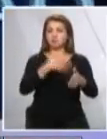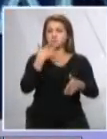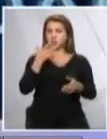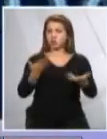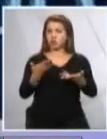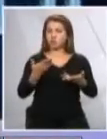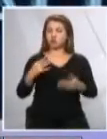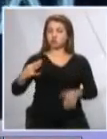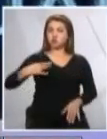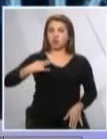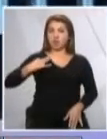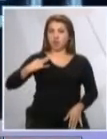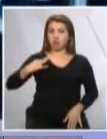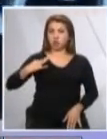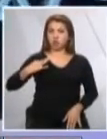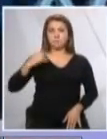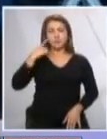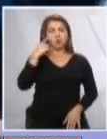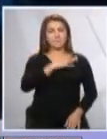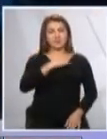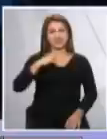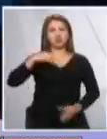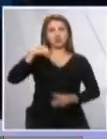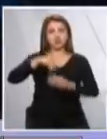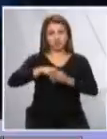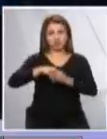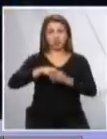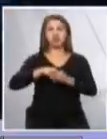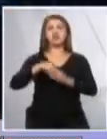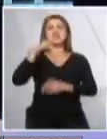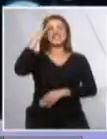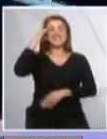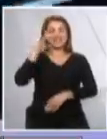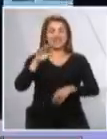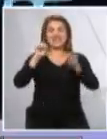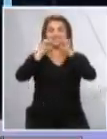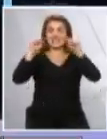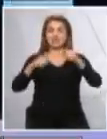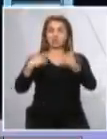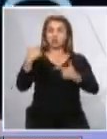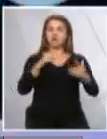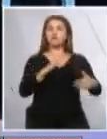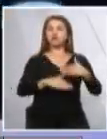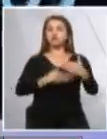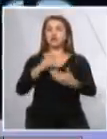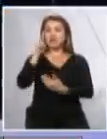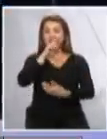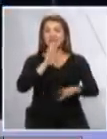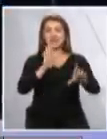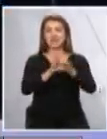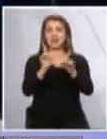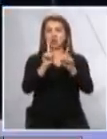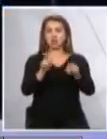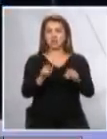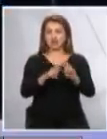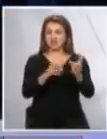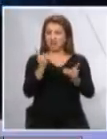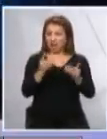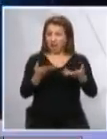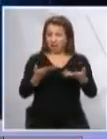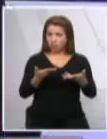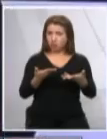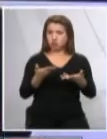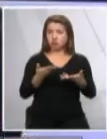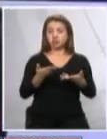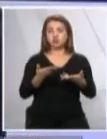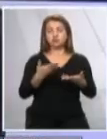dice, un ciudadano de a pie, pero un ministro del Interior, si sabía que el sistema político funcionaba de manera ilegal, ¿no debería haber hecho algo? No, mira,